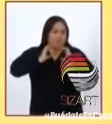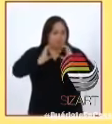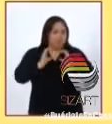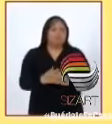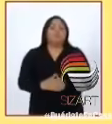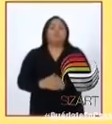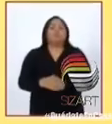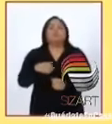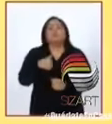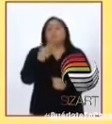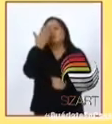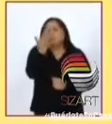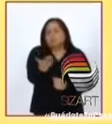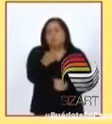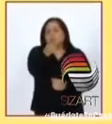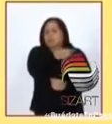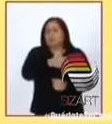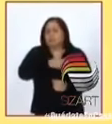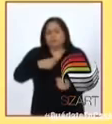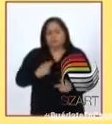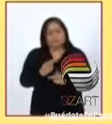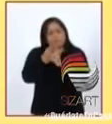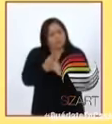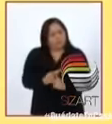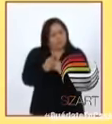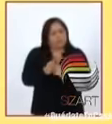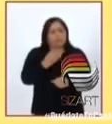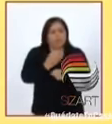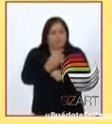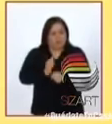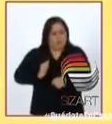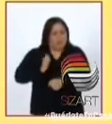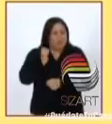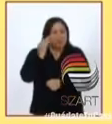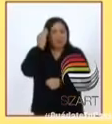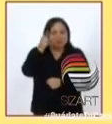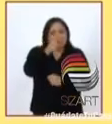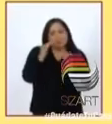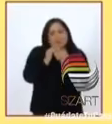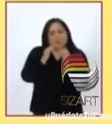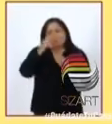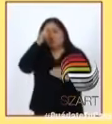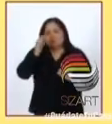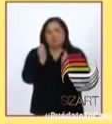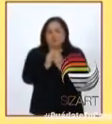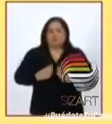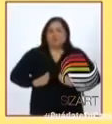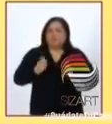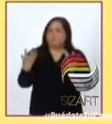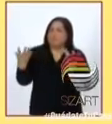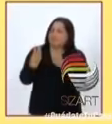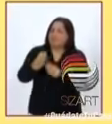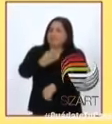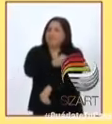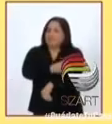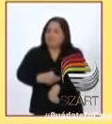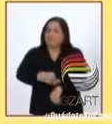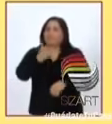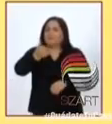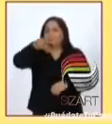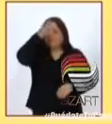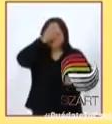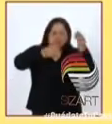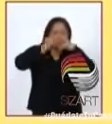Les pedimos que tengan paciencia y traten de aprovechar este tiempo en sus hogares para convivir con su familia y reforzar sus